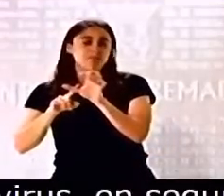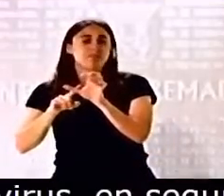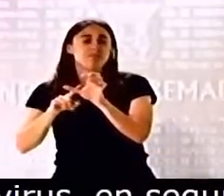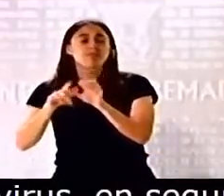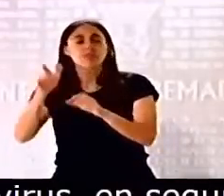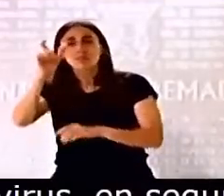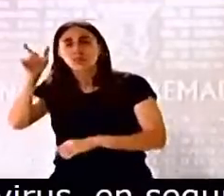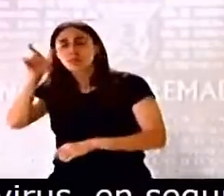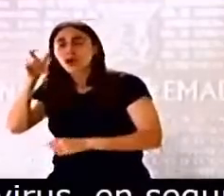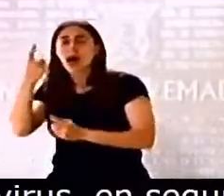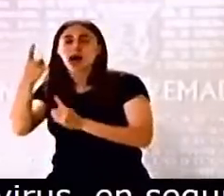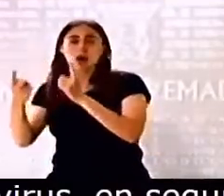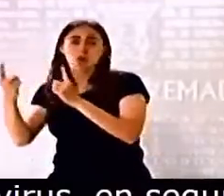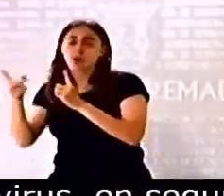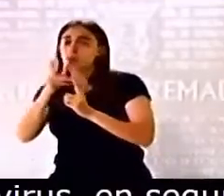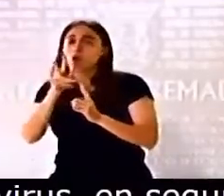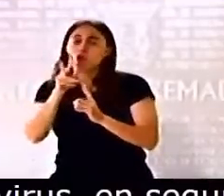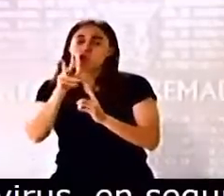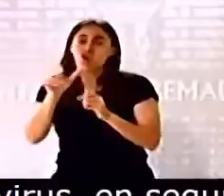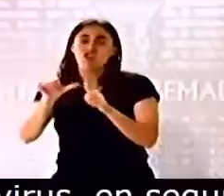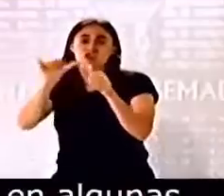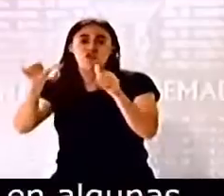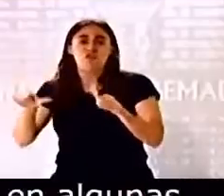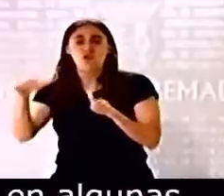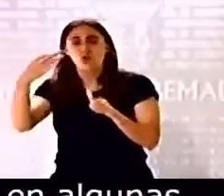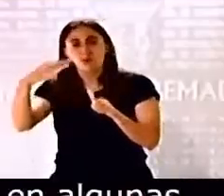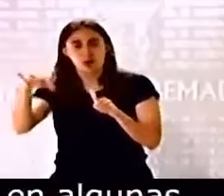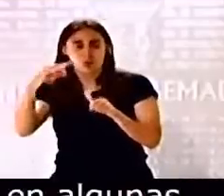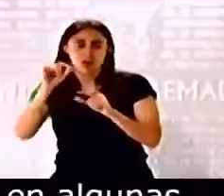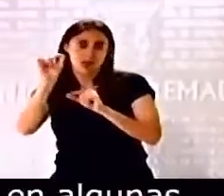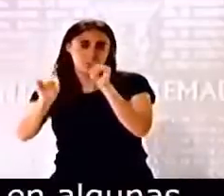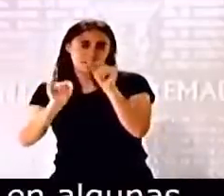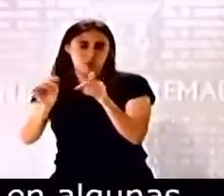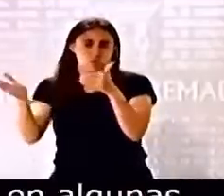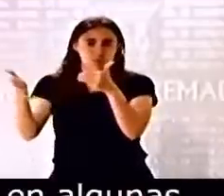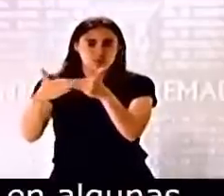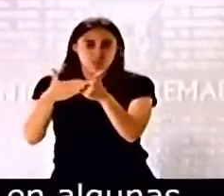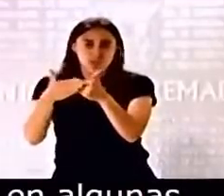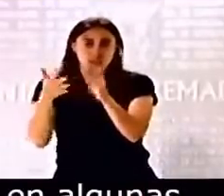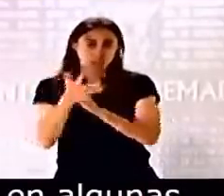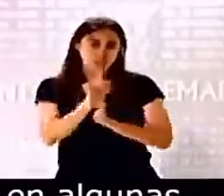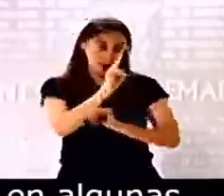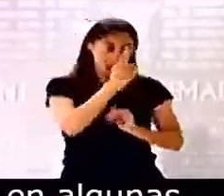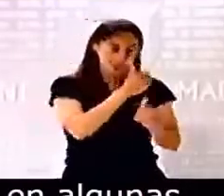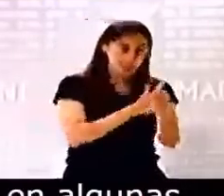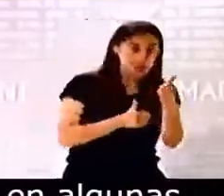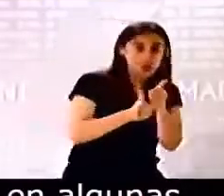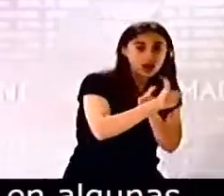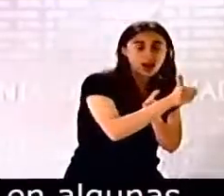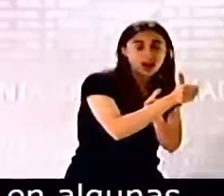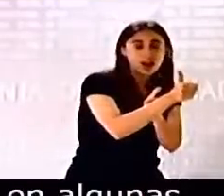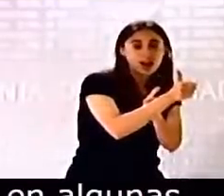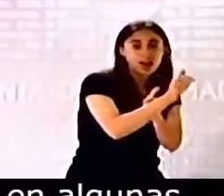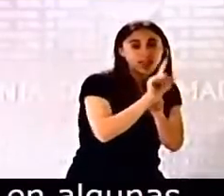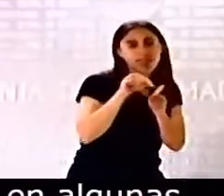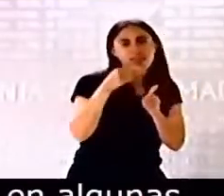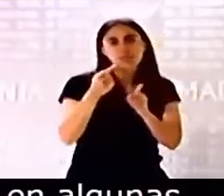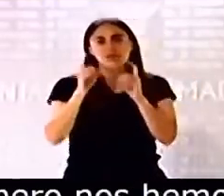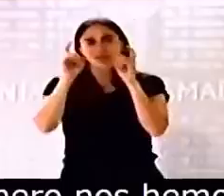Es la única forma de acorralar al virus. Primero nos hemos adelantado, luego lo estamos